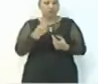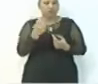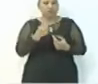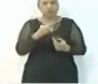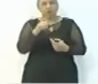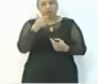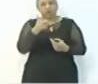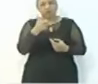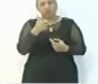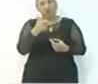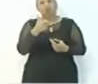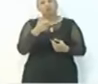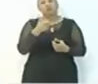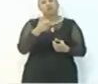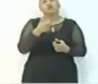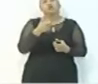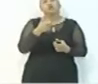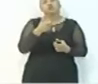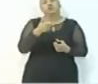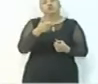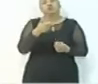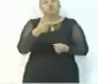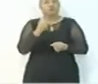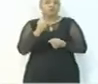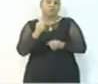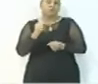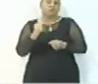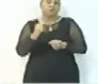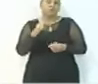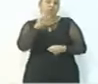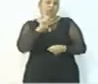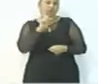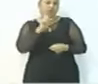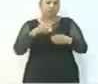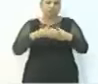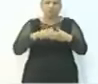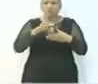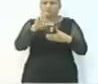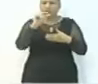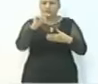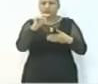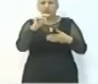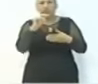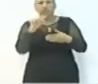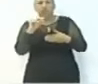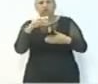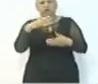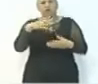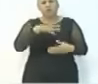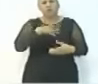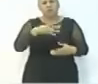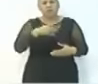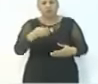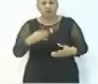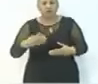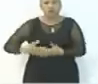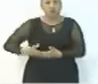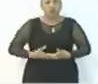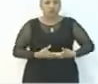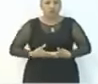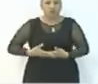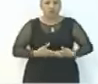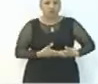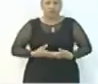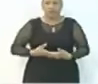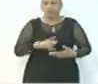casos de COVID confirmados en mujeres embarazadas no se ha hecho la transmisión vertical, es decir, que el recién nacido no nace